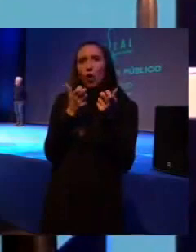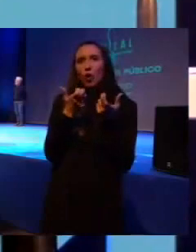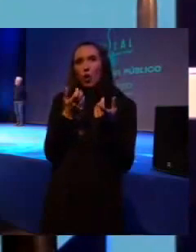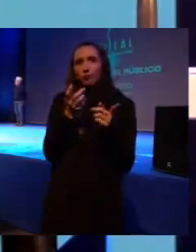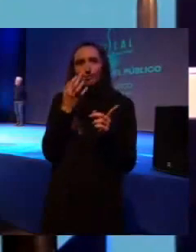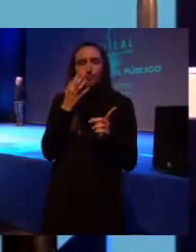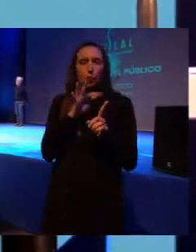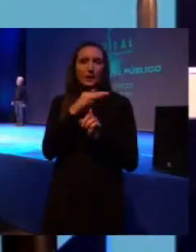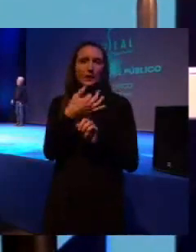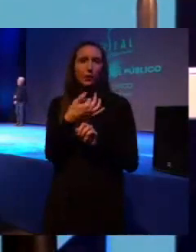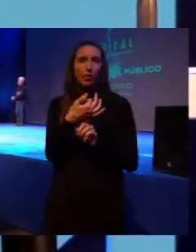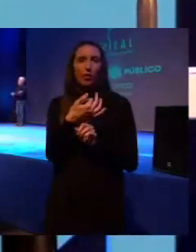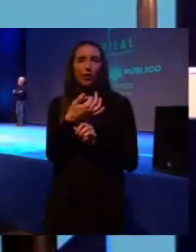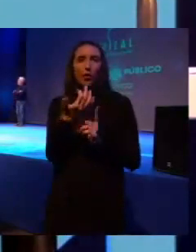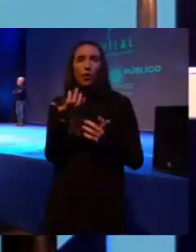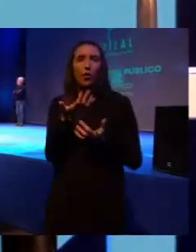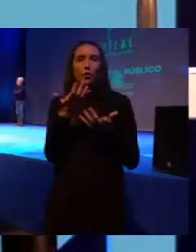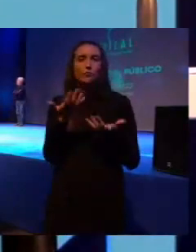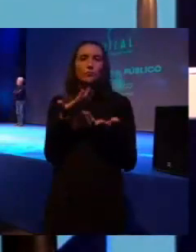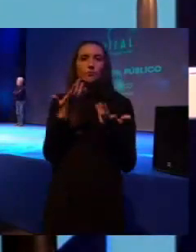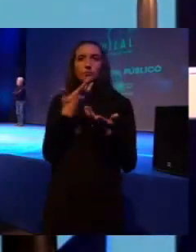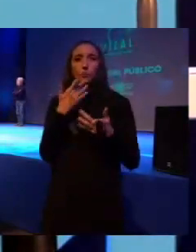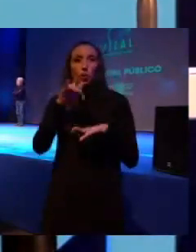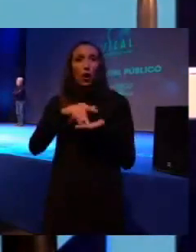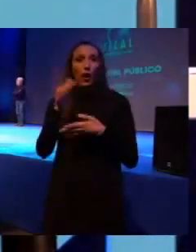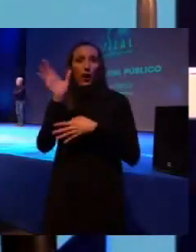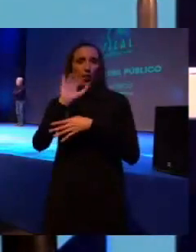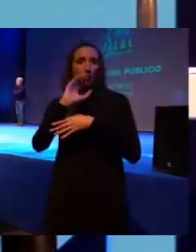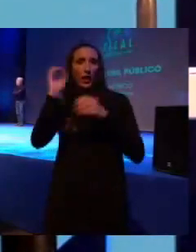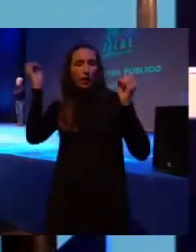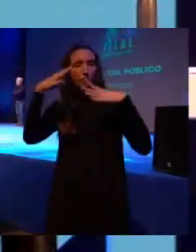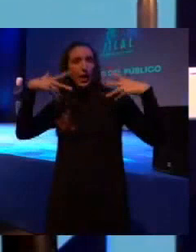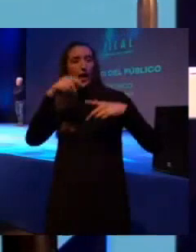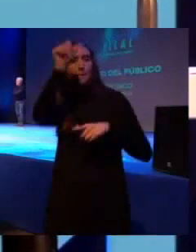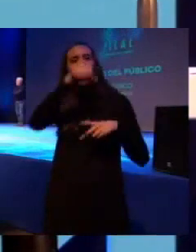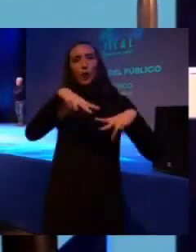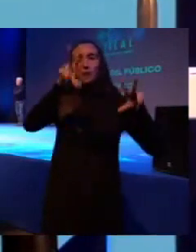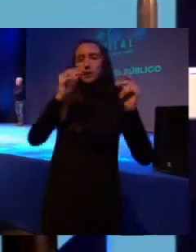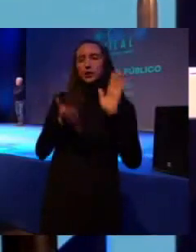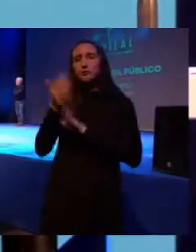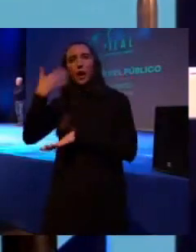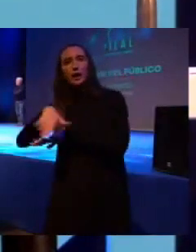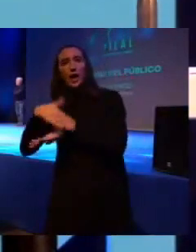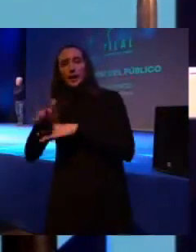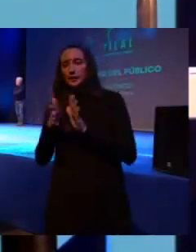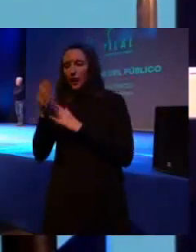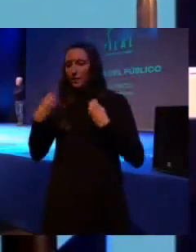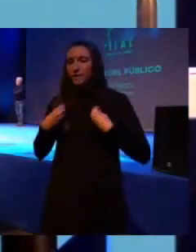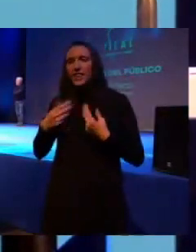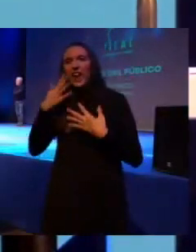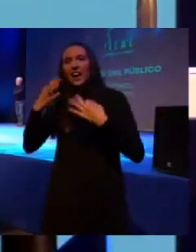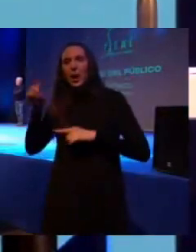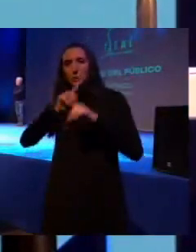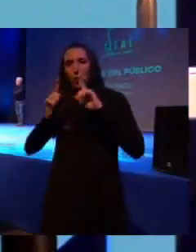se produce cuando se encienden las luces del cine, después de haber terminado la película, salimos a la calle y nos enfrentamos a nuestros problemas del día